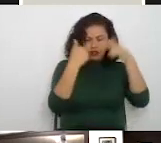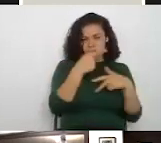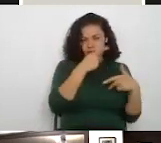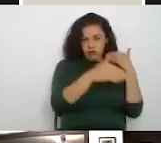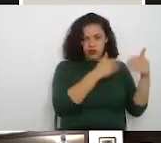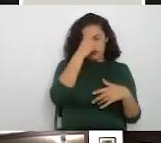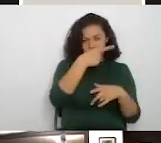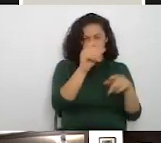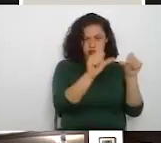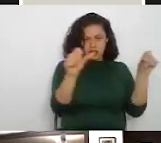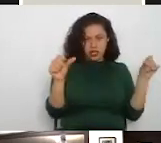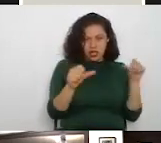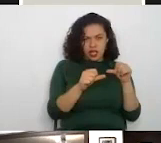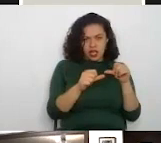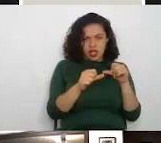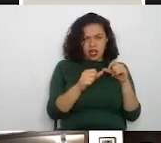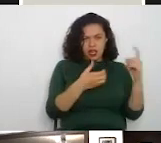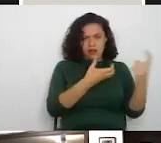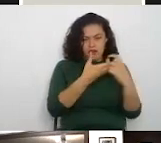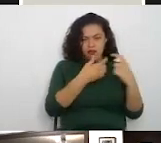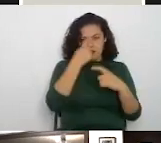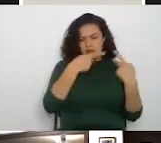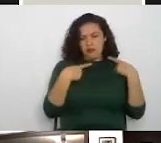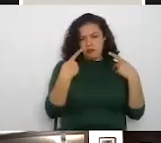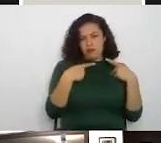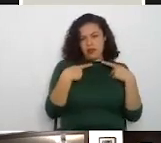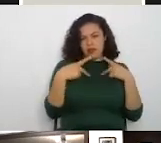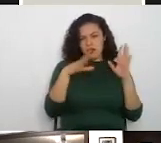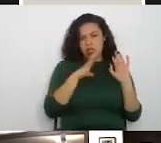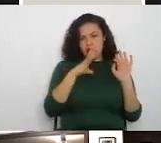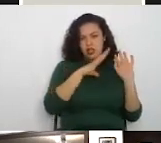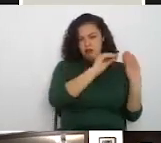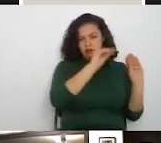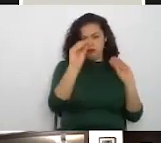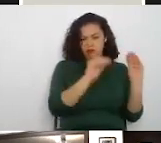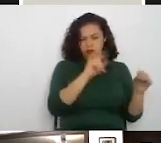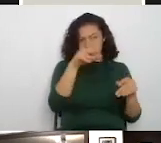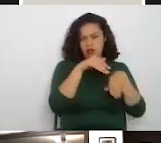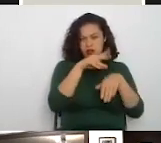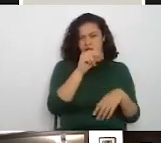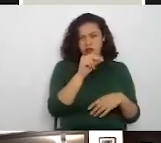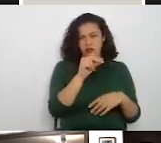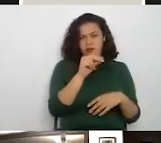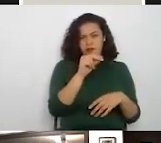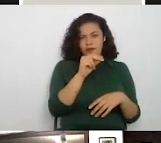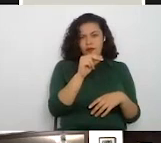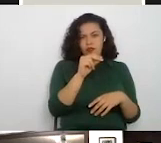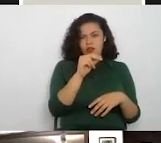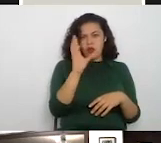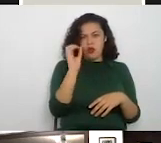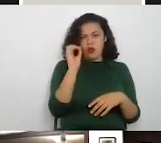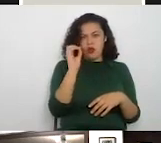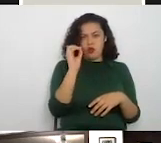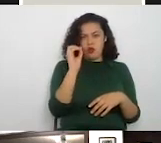al área adscrita por ese empleado que se movió horizontalmente o porque subió de